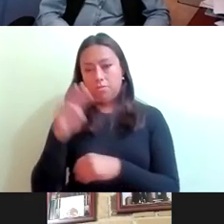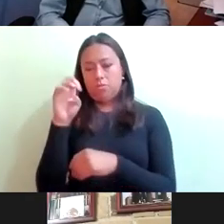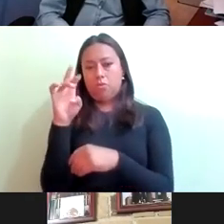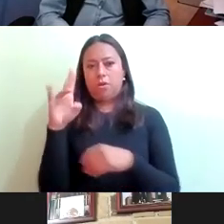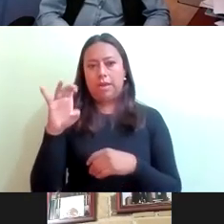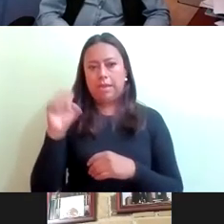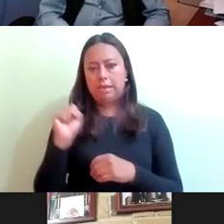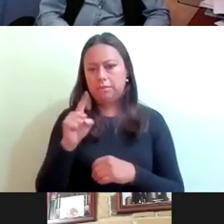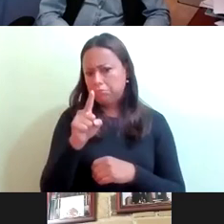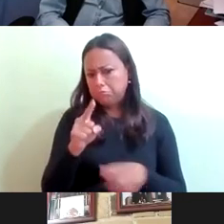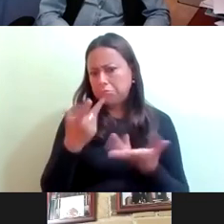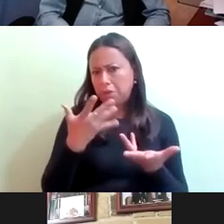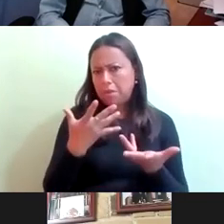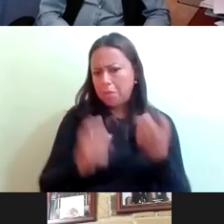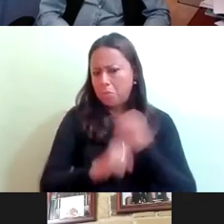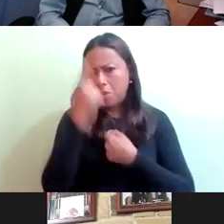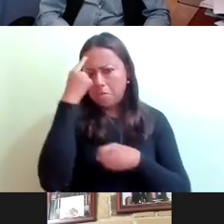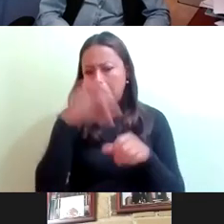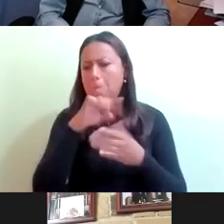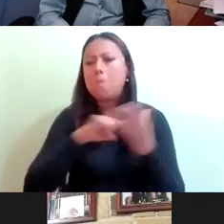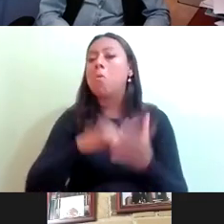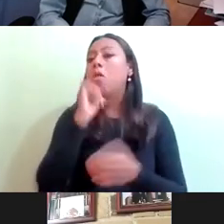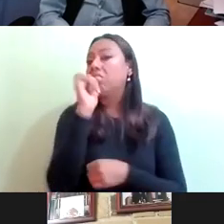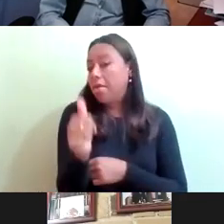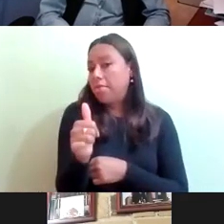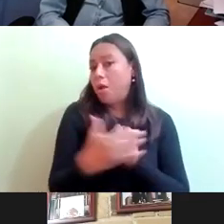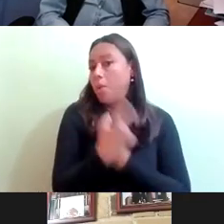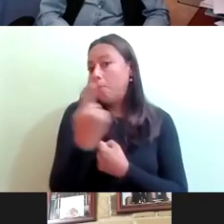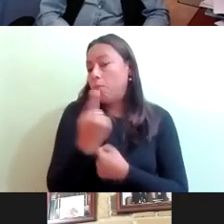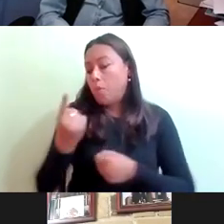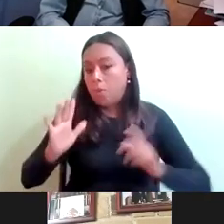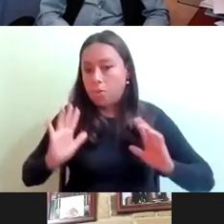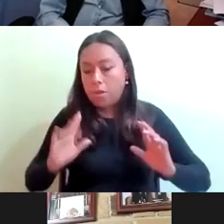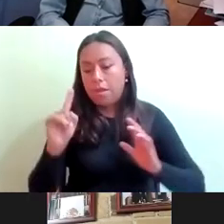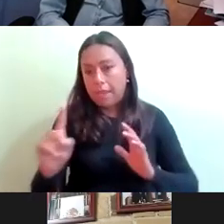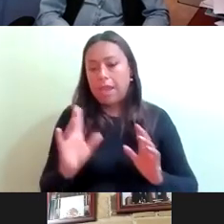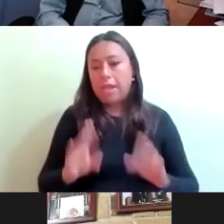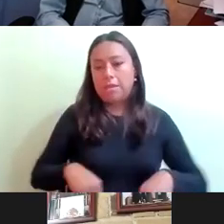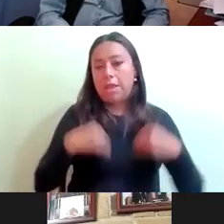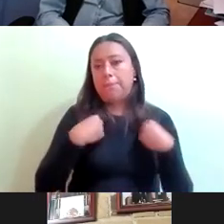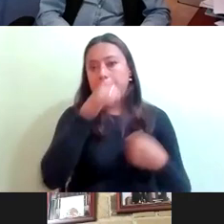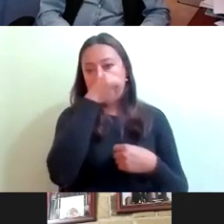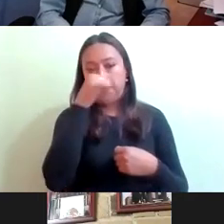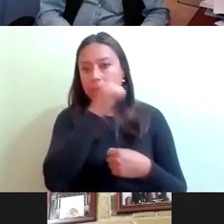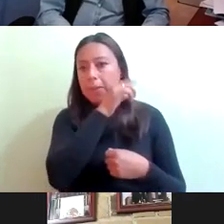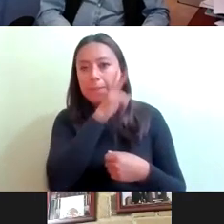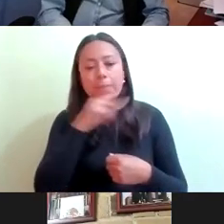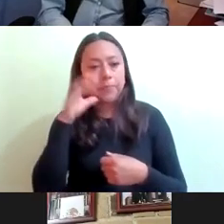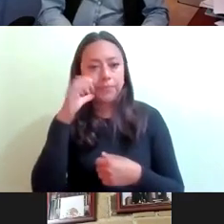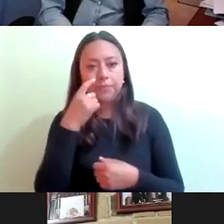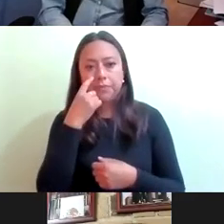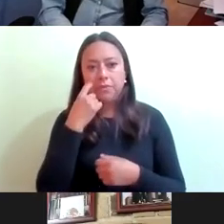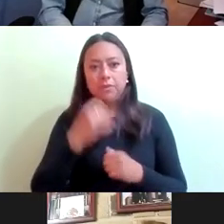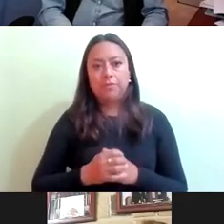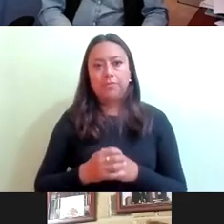Carranza. Resulta que el distrito 10 de Venustiano Carranza es el único distrito local que tiene avance